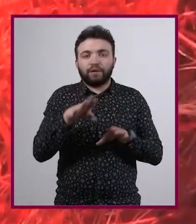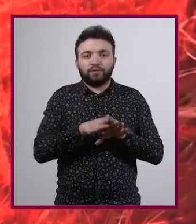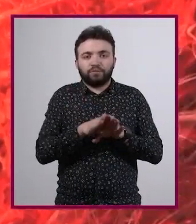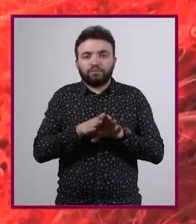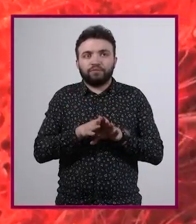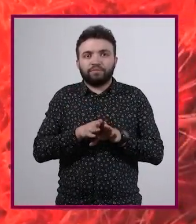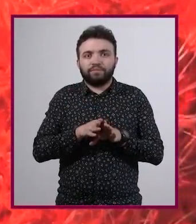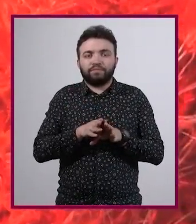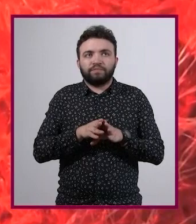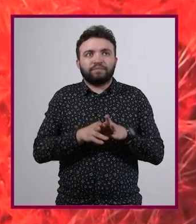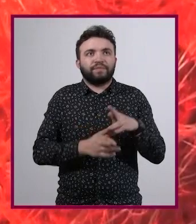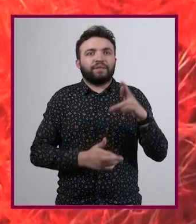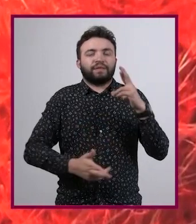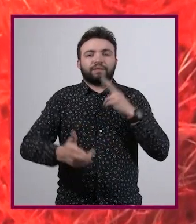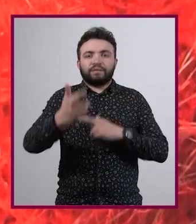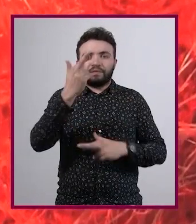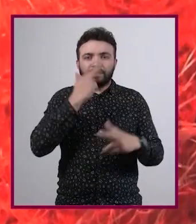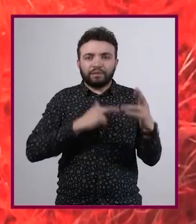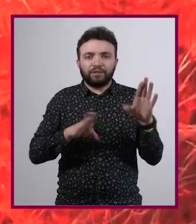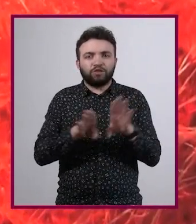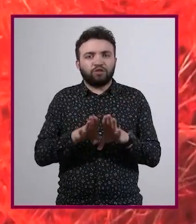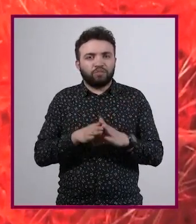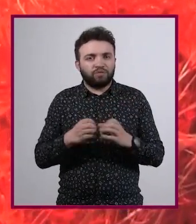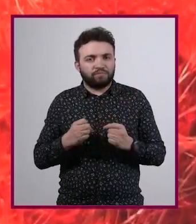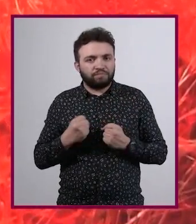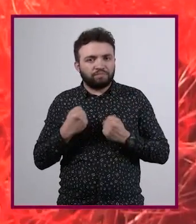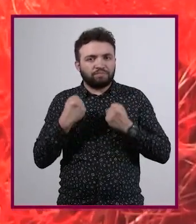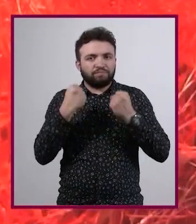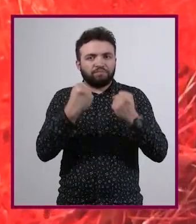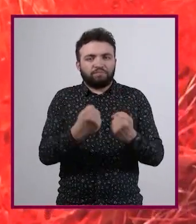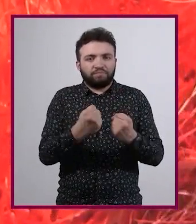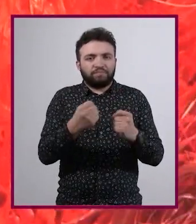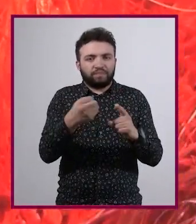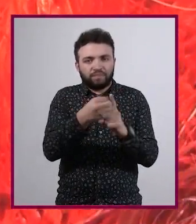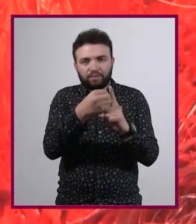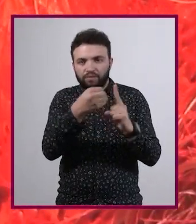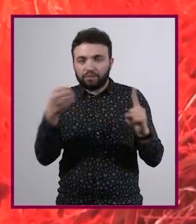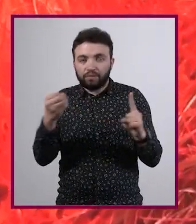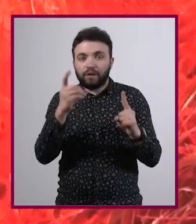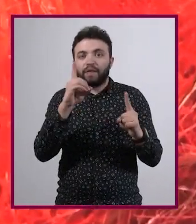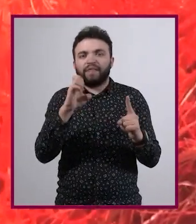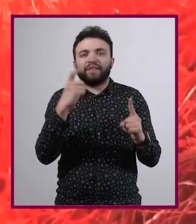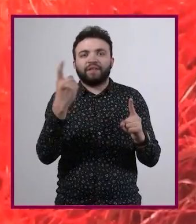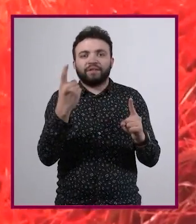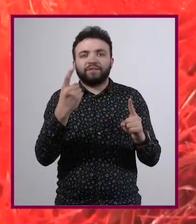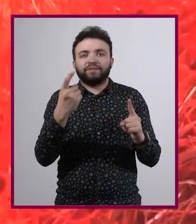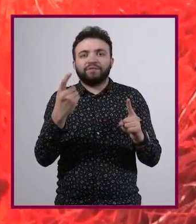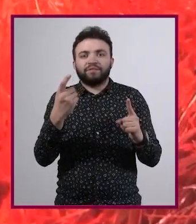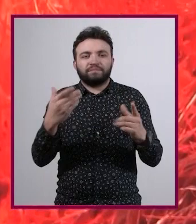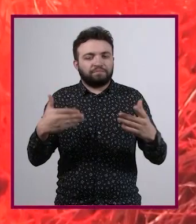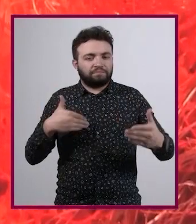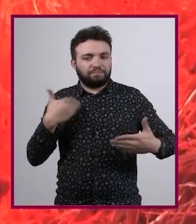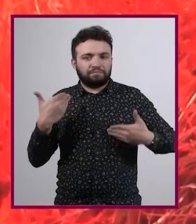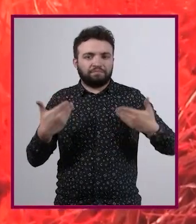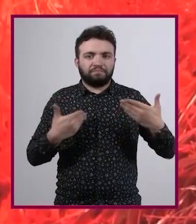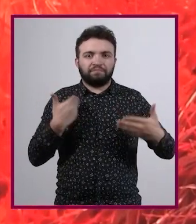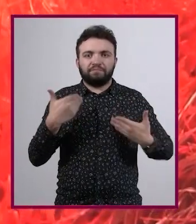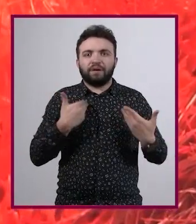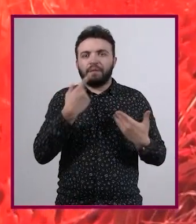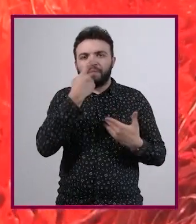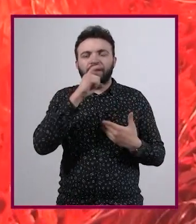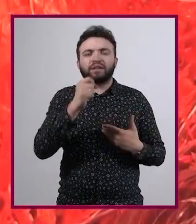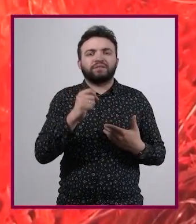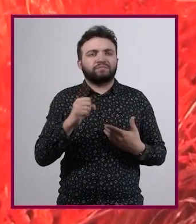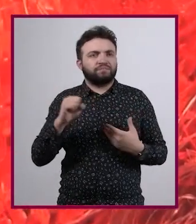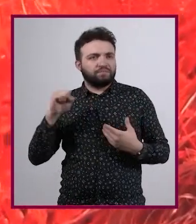reavivar la potencia organizativa de la celebración, para reclamar